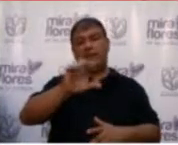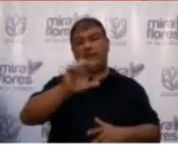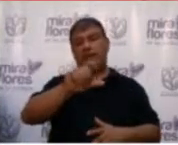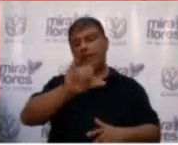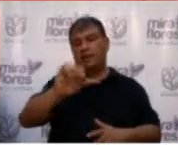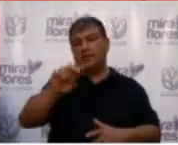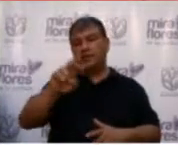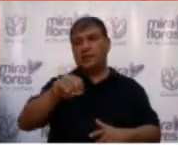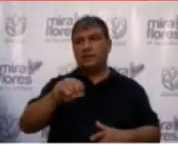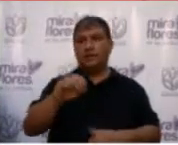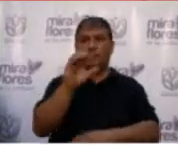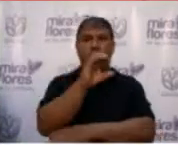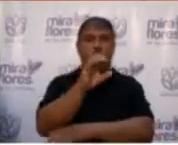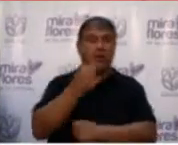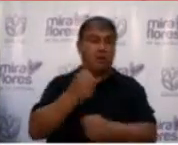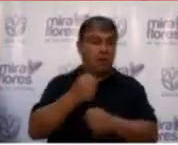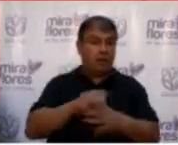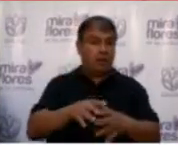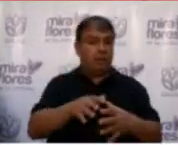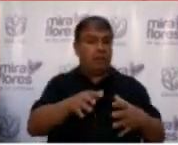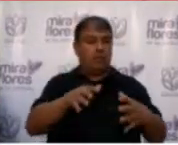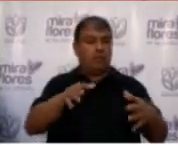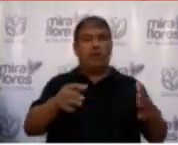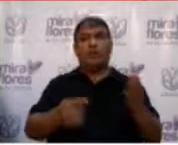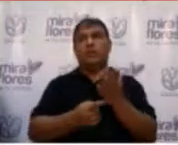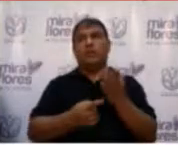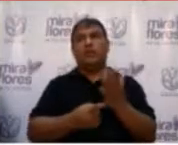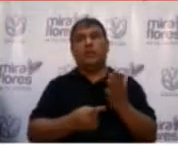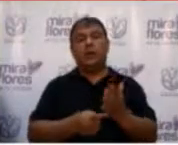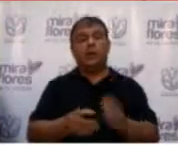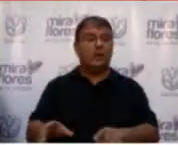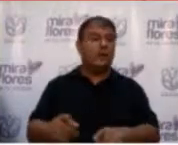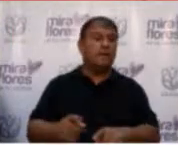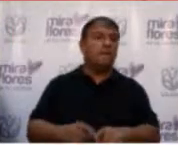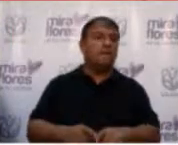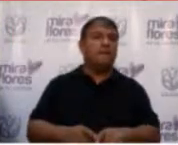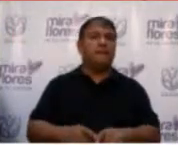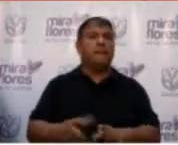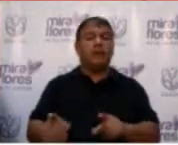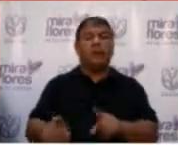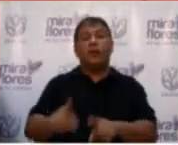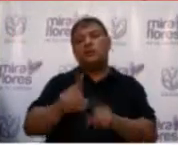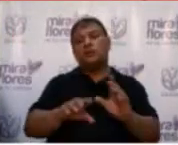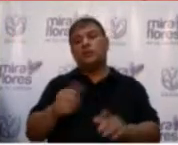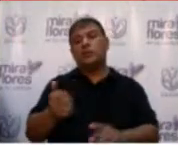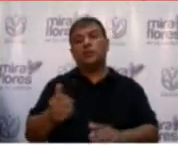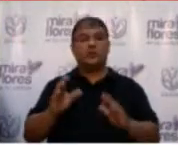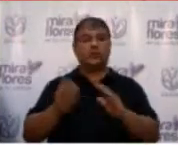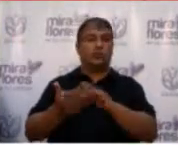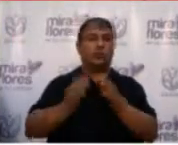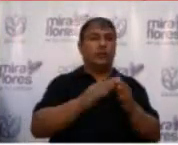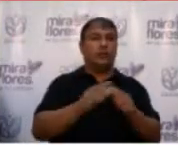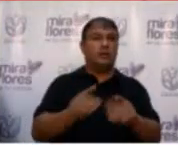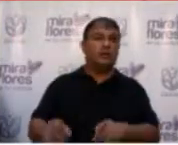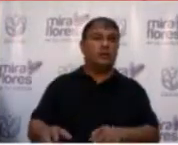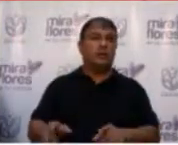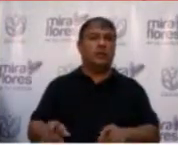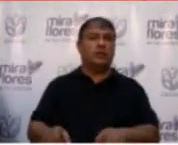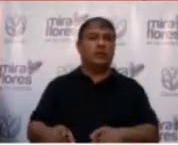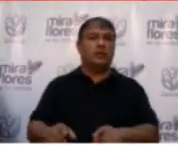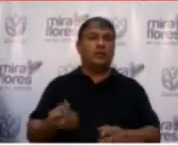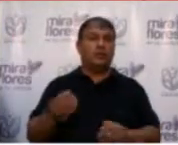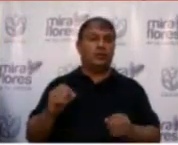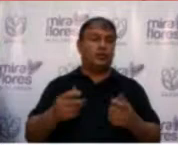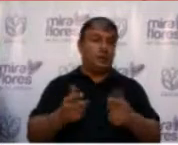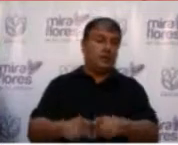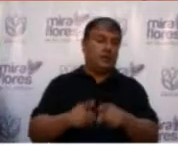Aquí hay un trabajo muy, muy desarrollado también en esos aspectos. Y algunas otras comunidades, como tenemos la